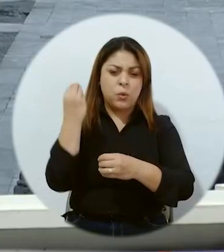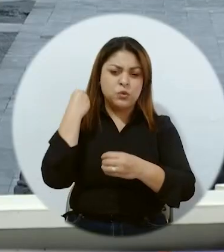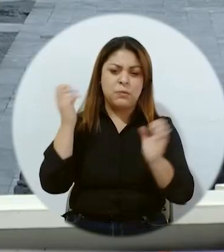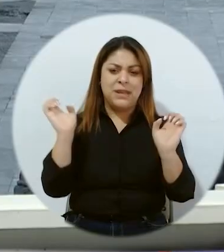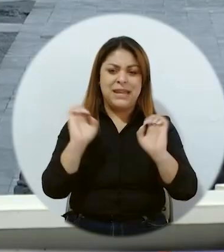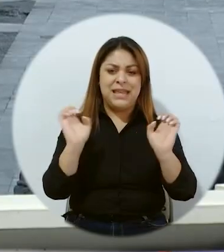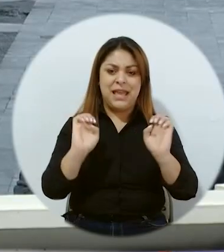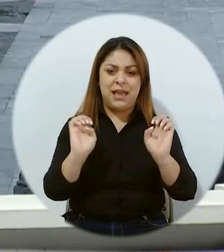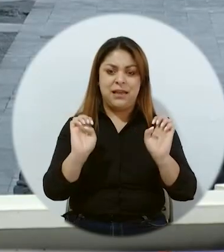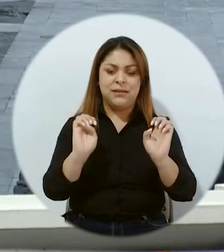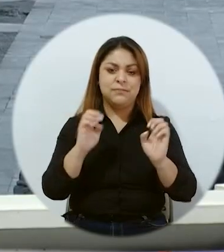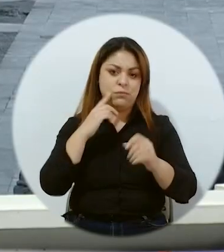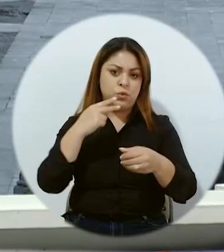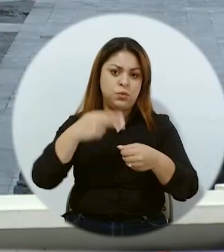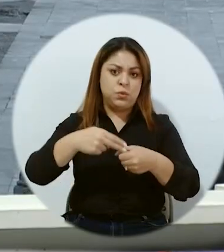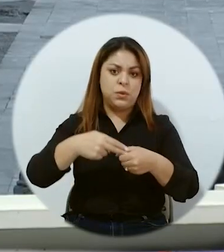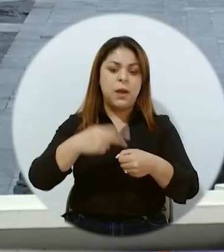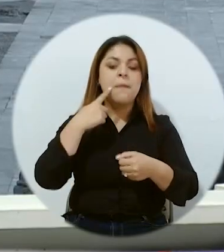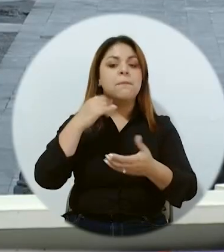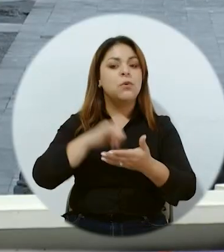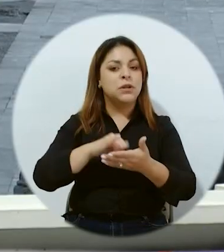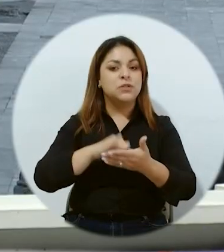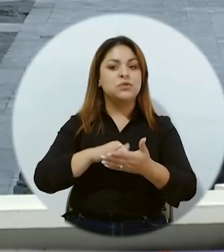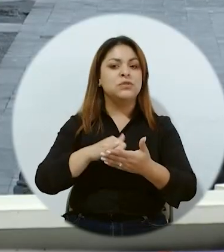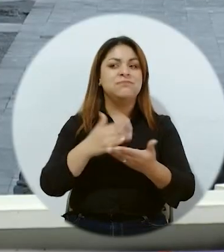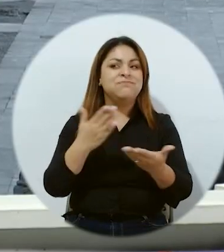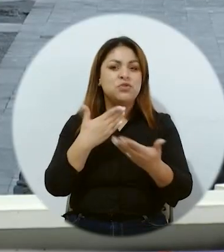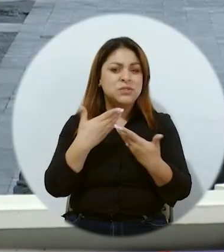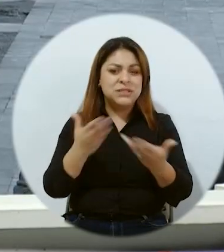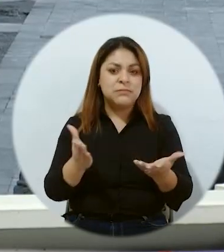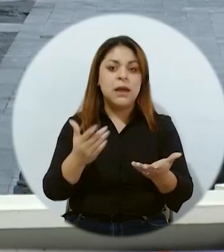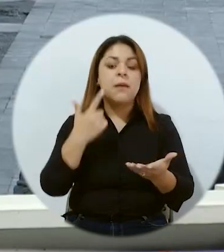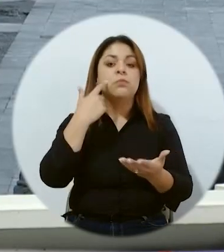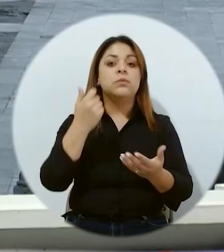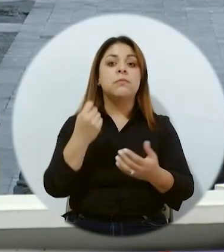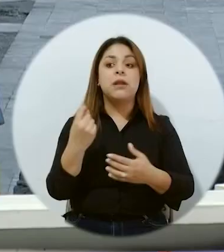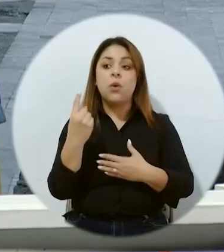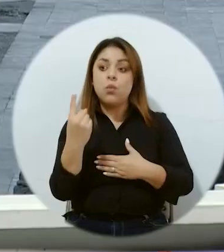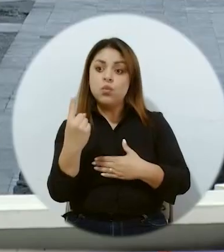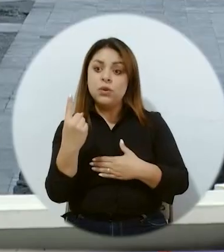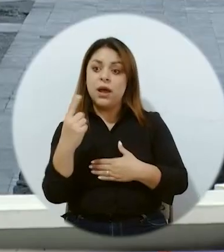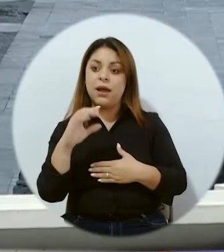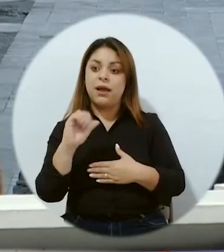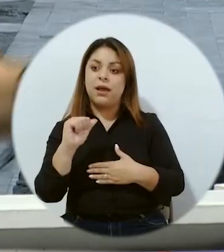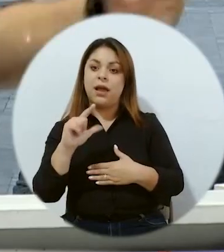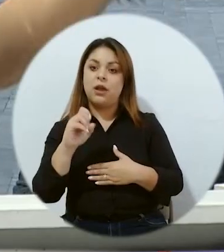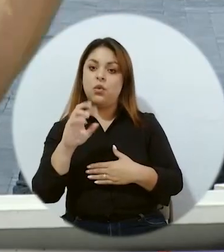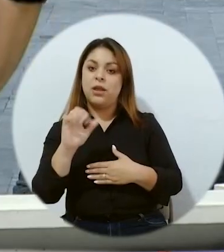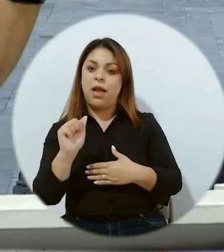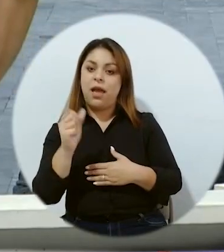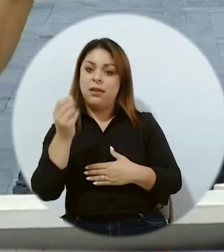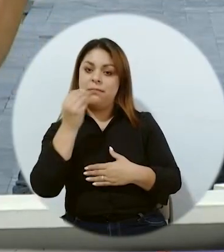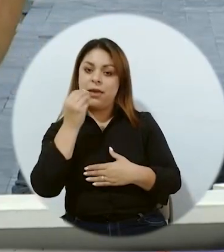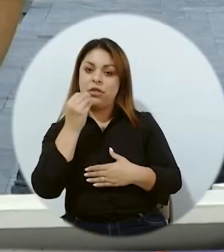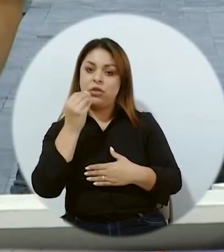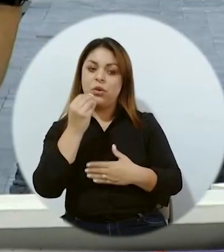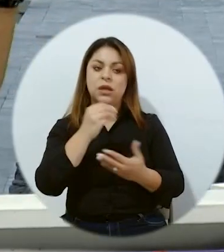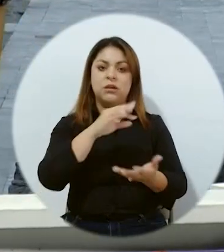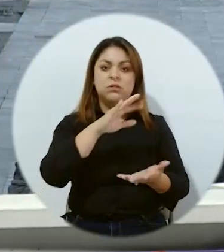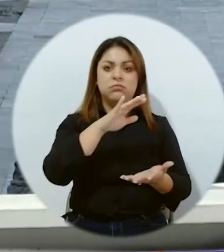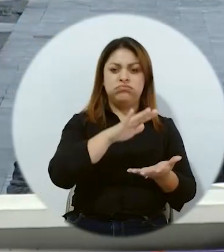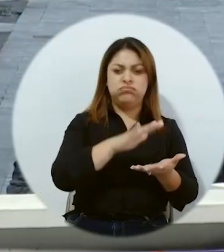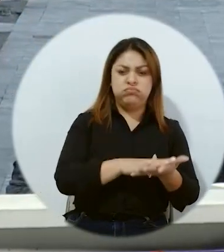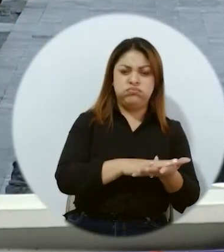energía en la forma de petróleo, combustible, ¿verdad? Por eso es que decimos que es altamente ineficiente, porque para producir una caloría de